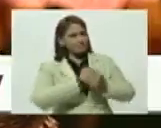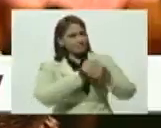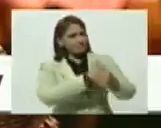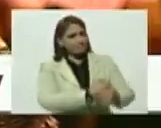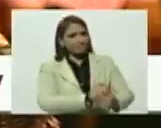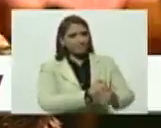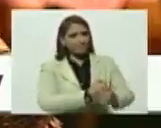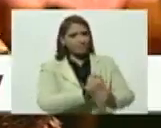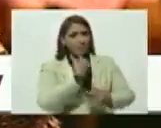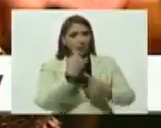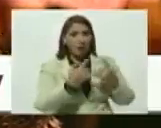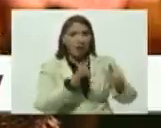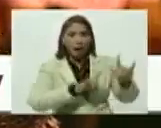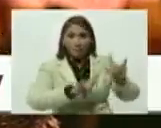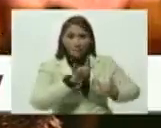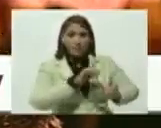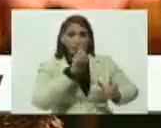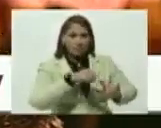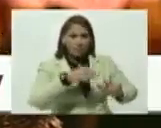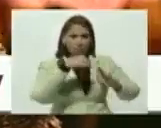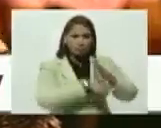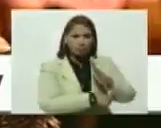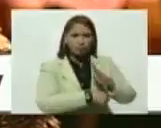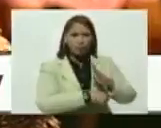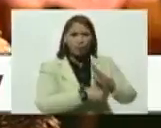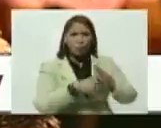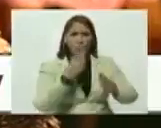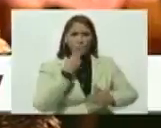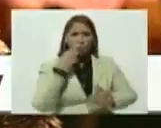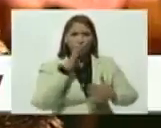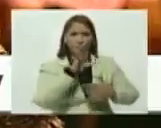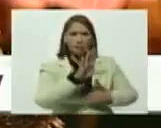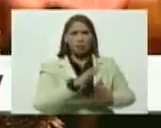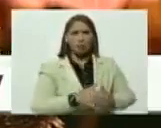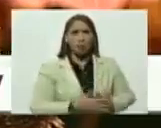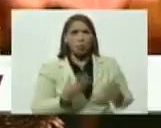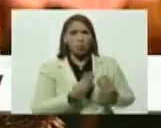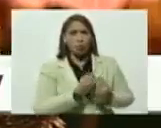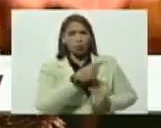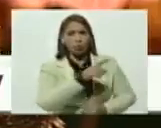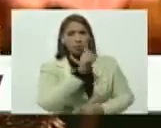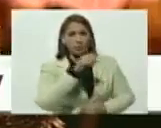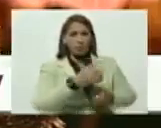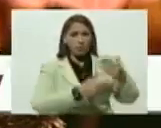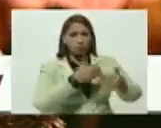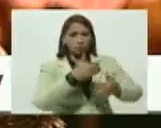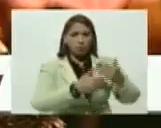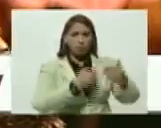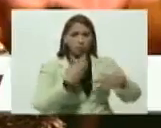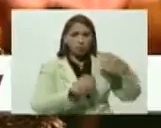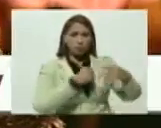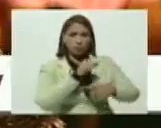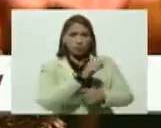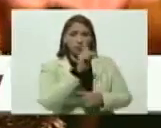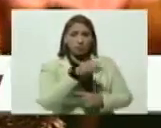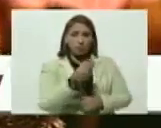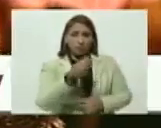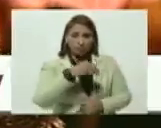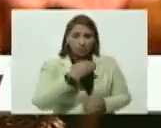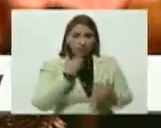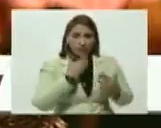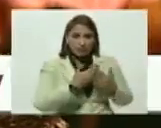ama y que está profundamente comprometido con usted y con el proceso revolucionario. Además de eso, presidente, también